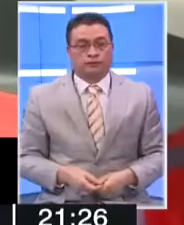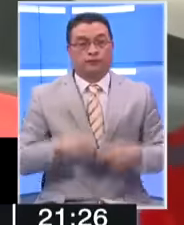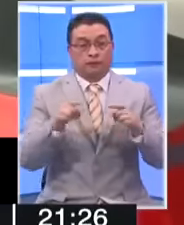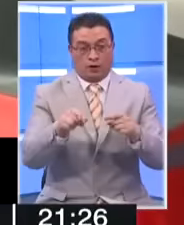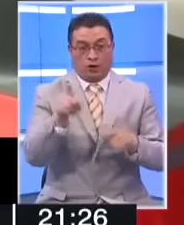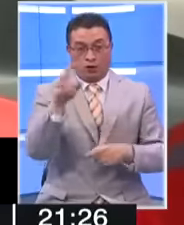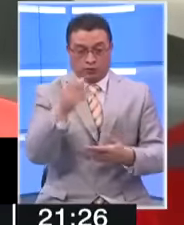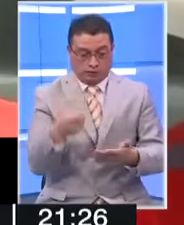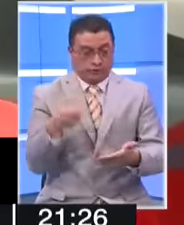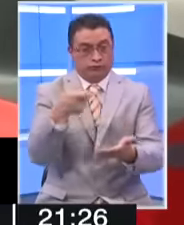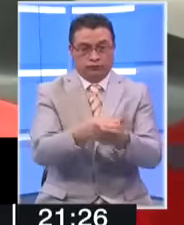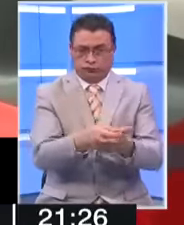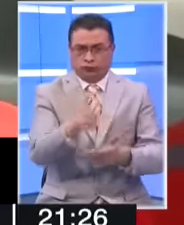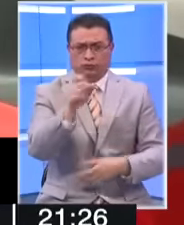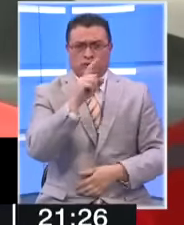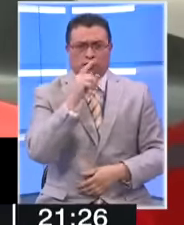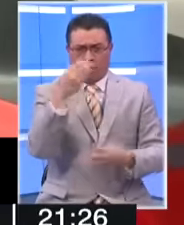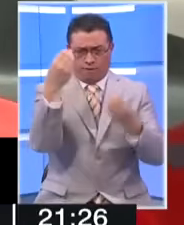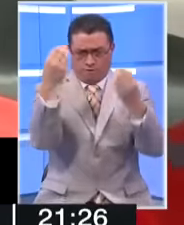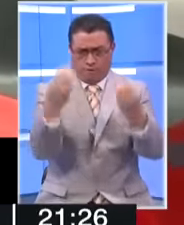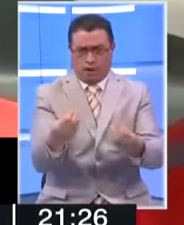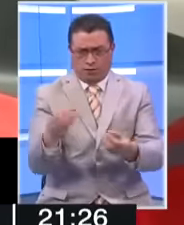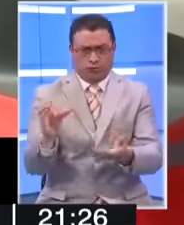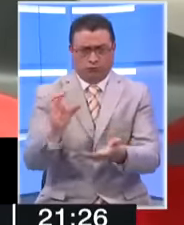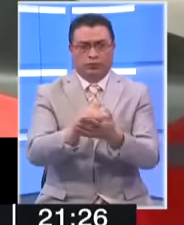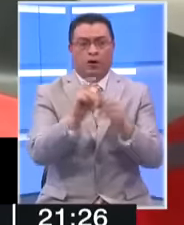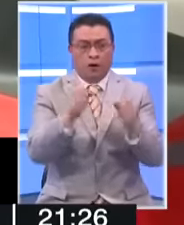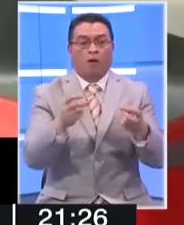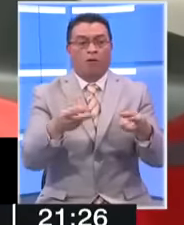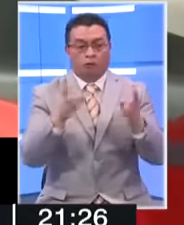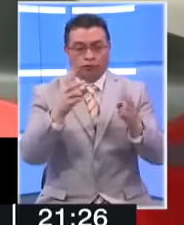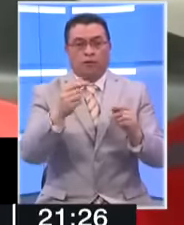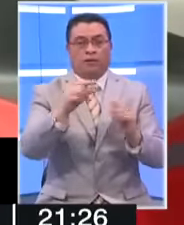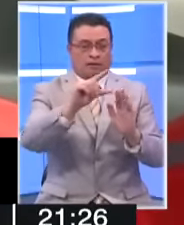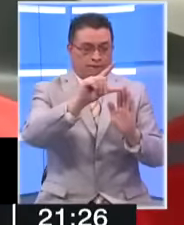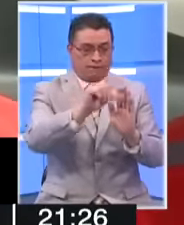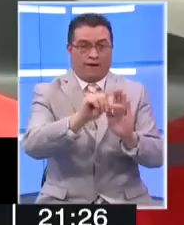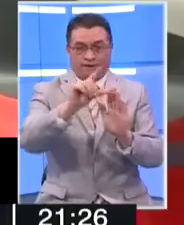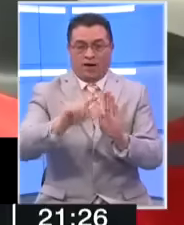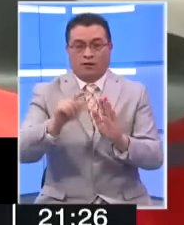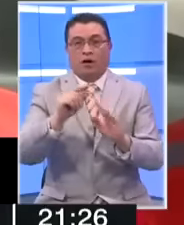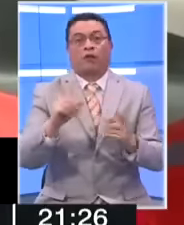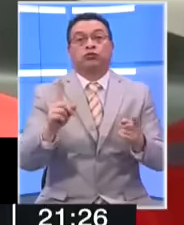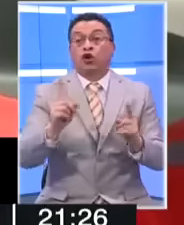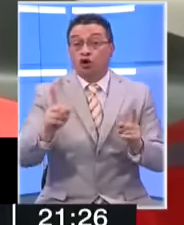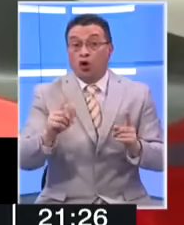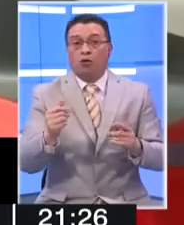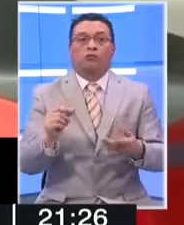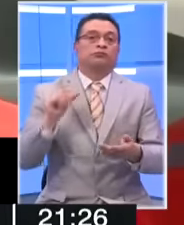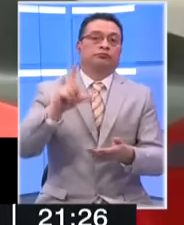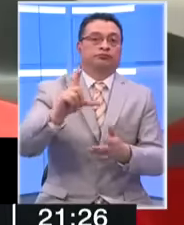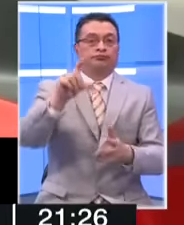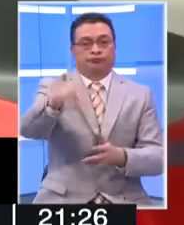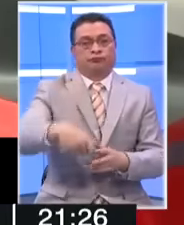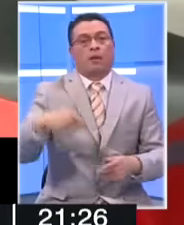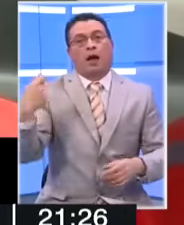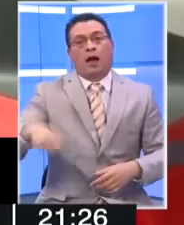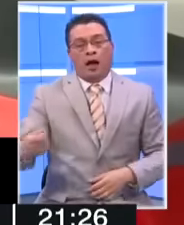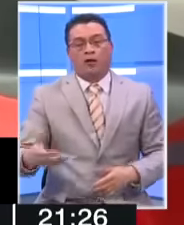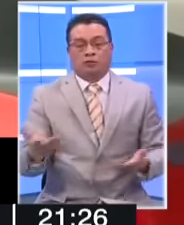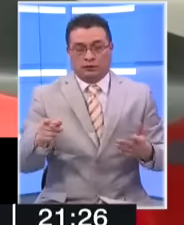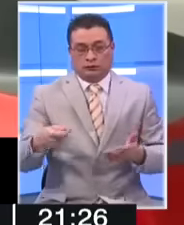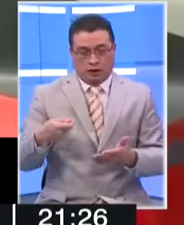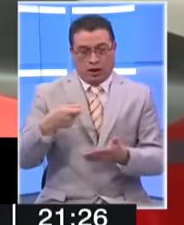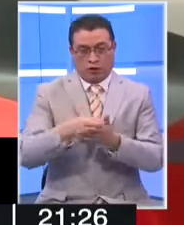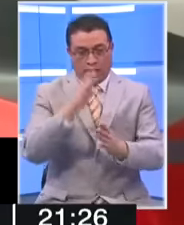subsidio se justifica plenamente. Esto permite mantener la tarifa más baja de lo que sería en caso contrario. Así que es un